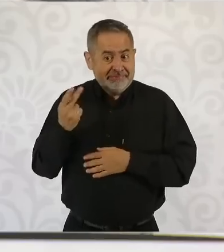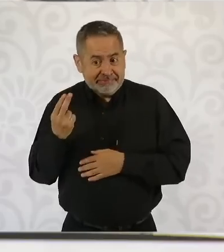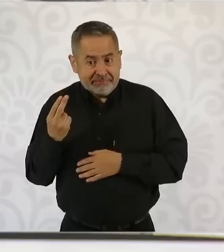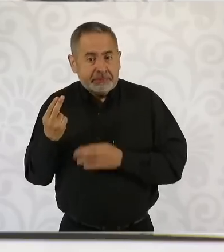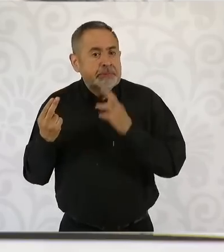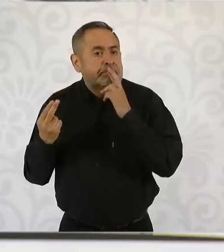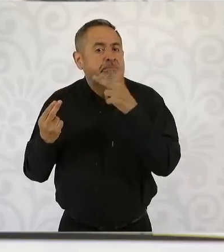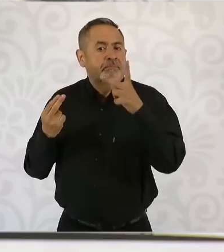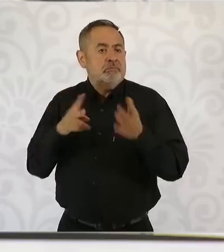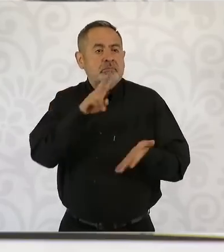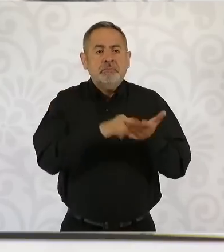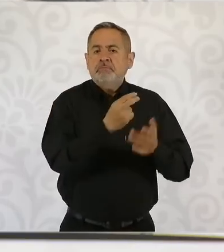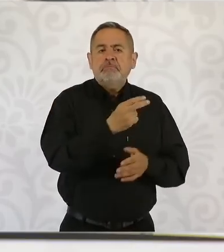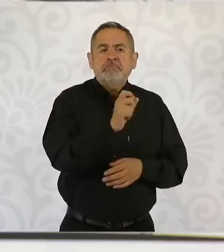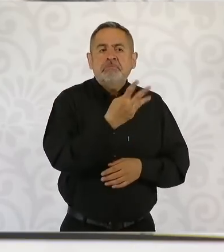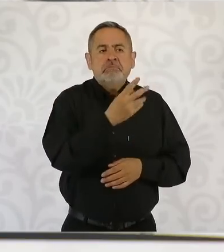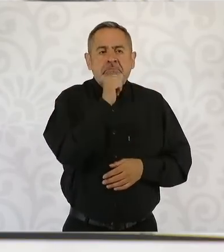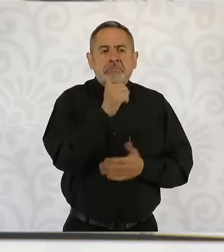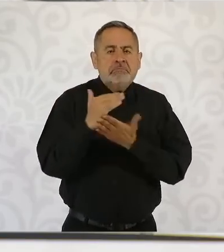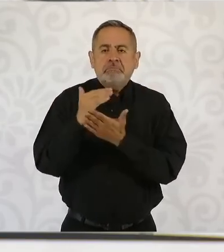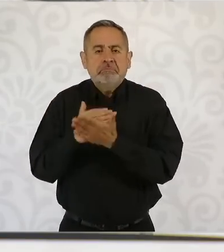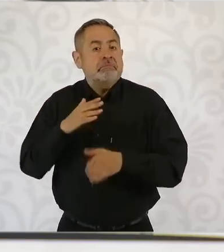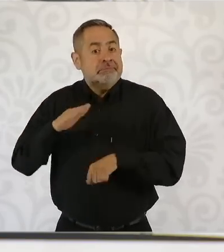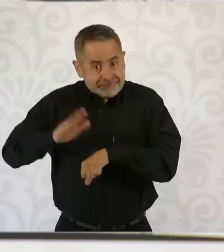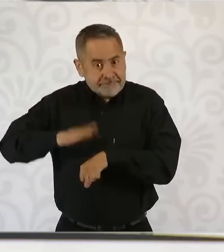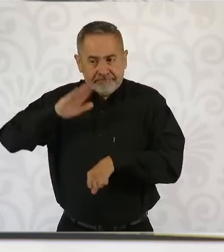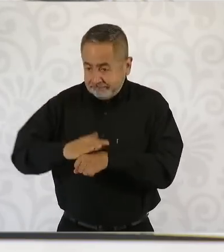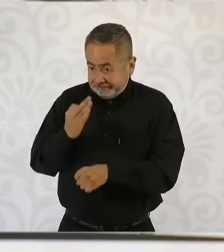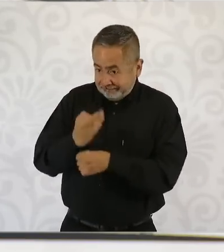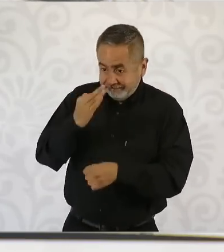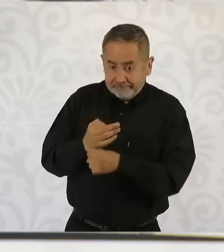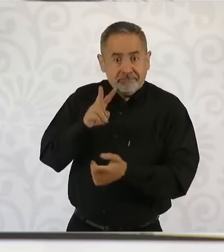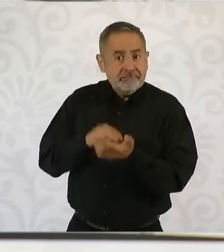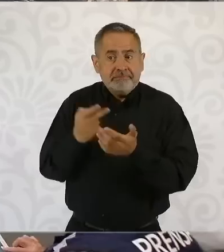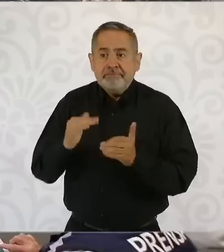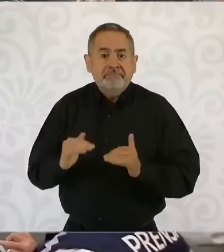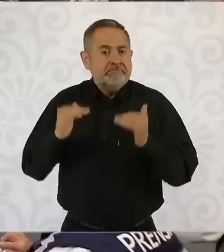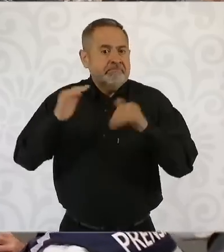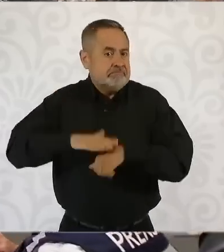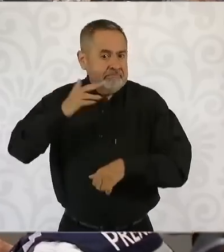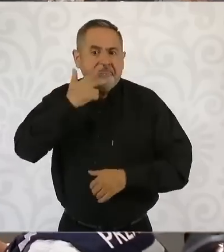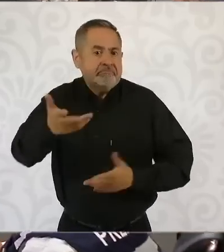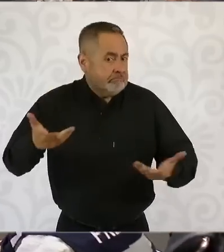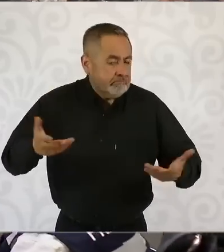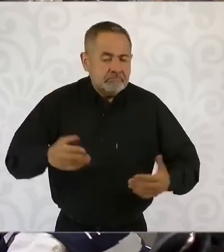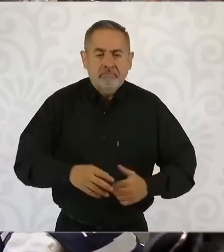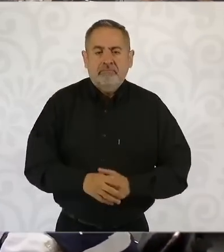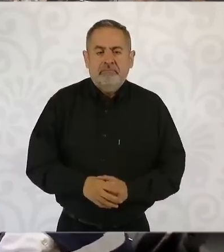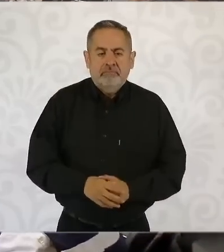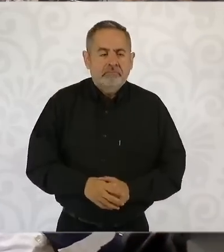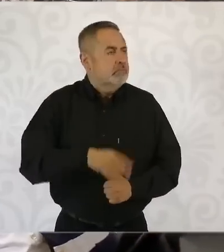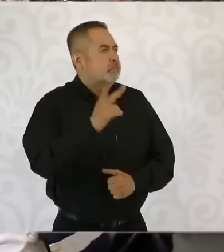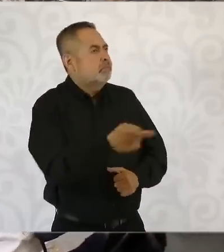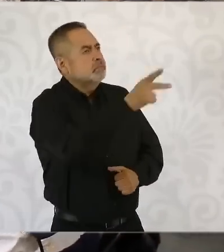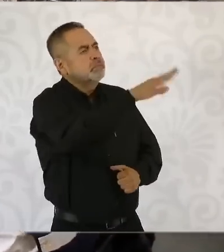que hay confianza en la inversión en nuestro país. Claro. Presidenta, preguntarle, ayer se